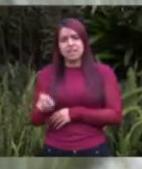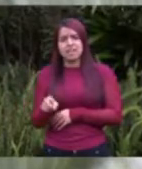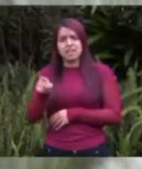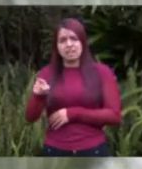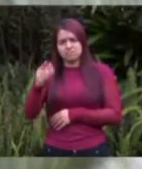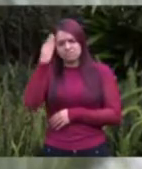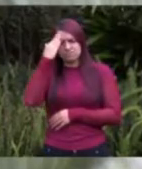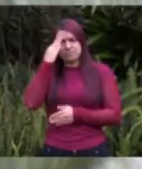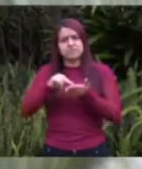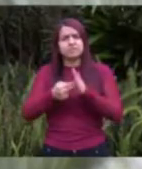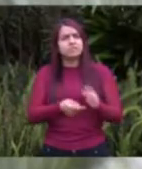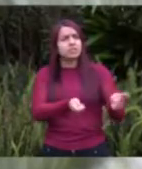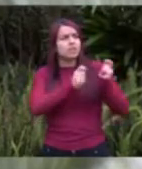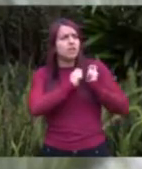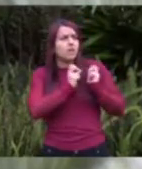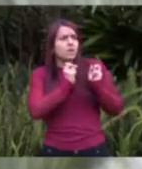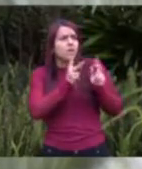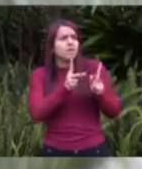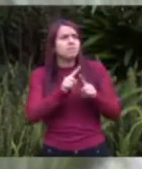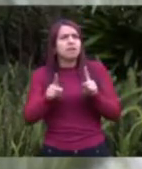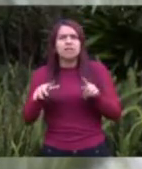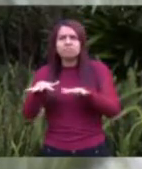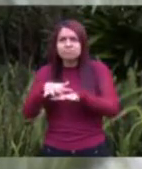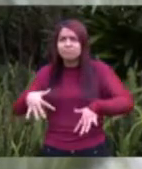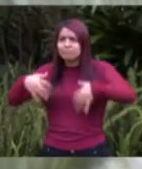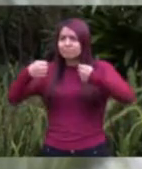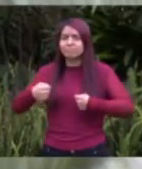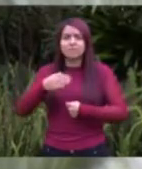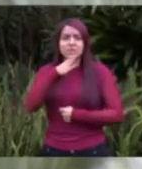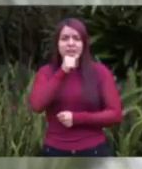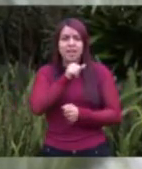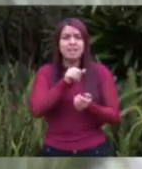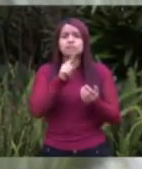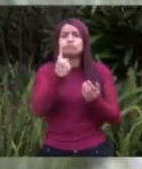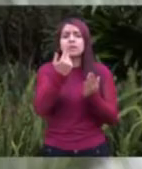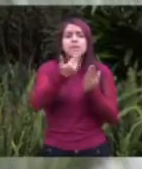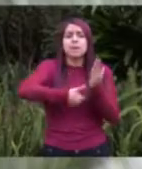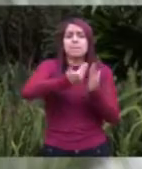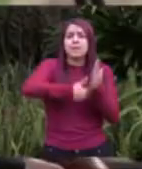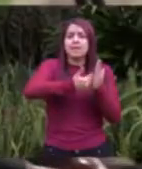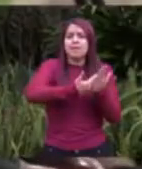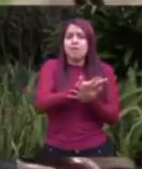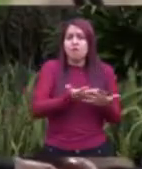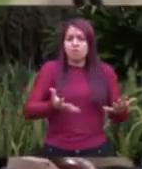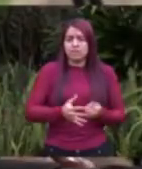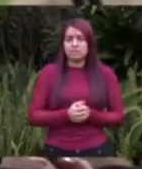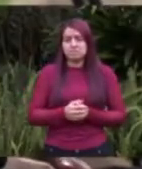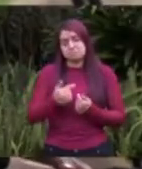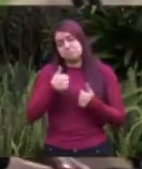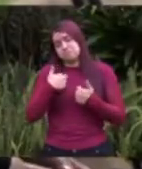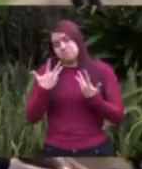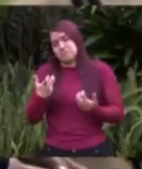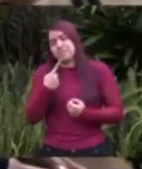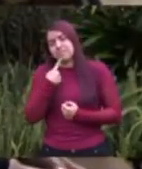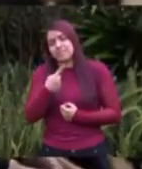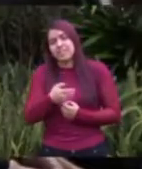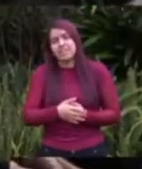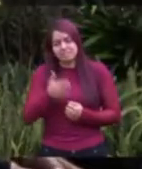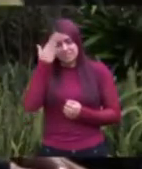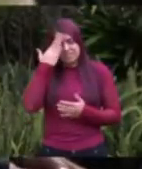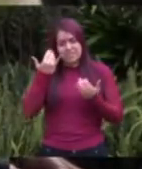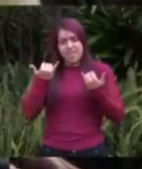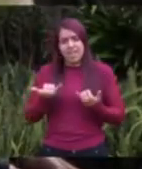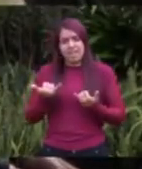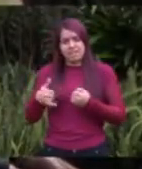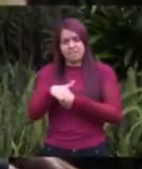solo existía en los papeles. A esto, doctor Cifuentes, yo agregaría, si usted me lo permite, que la situación era